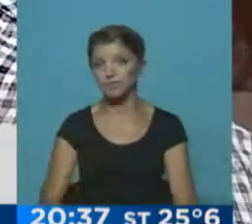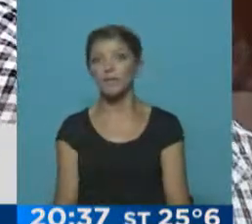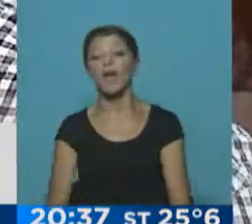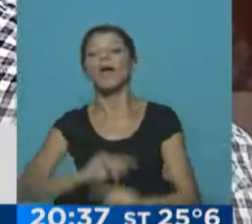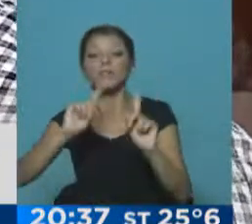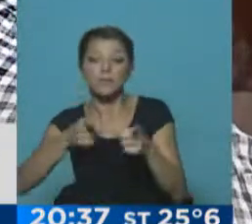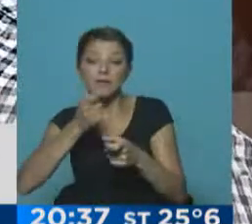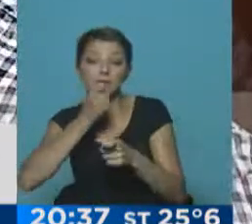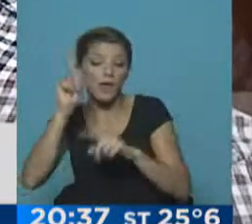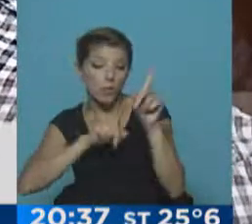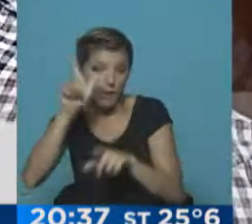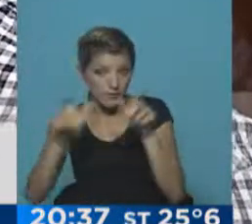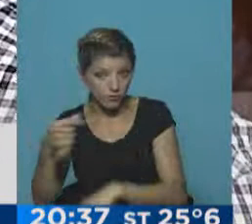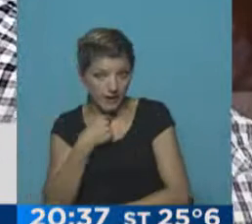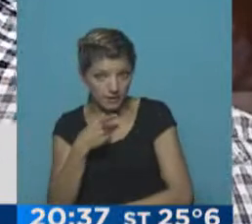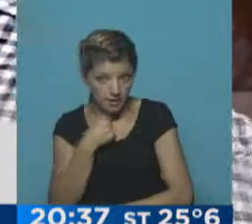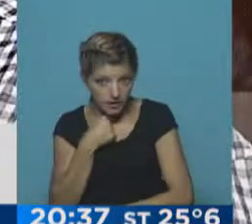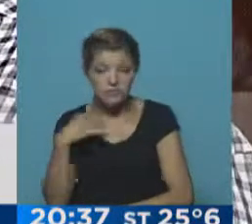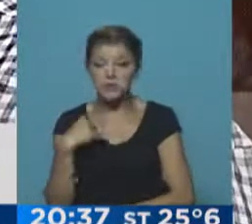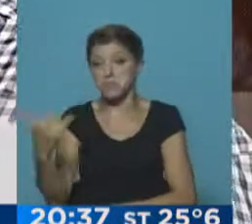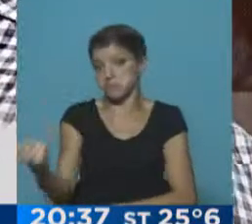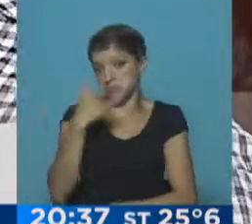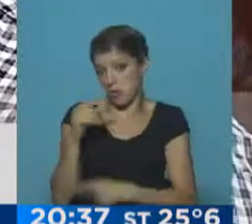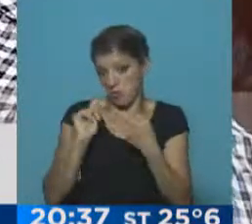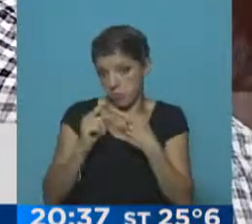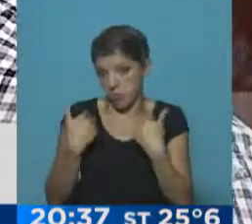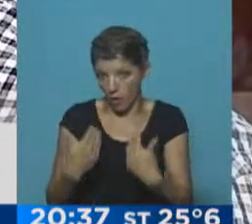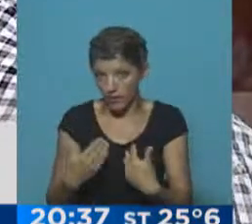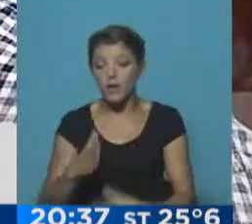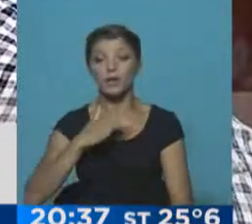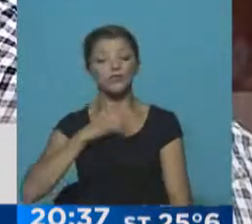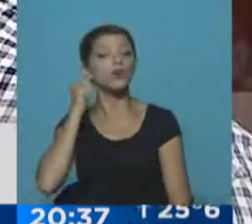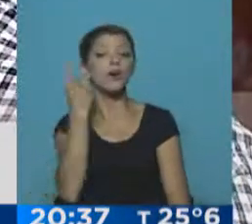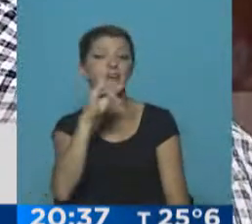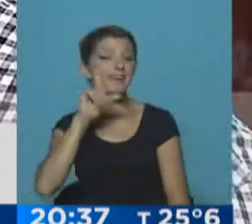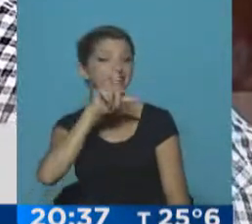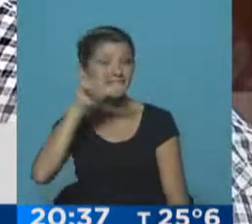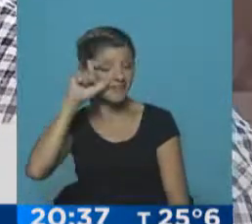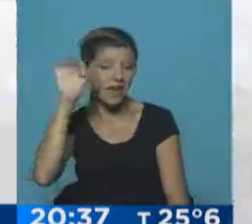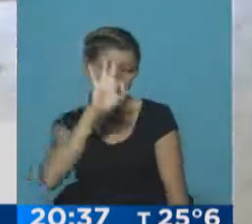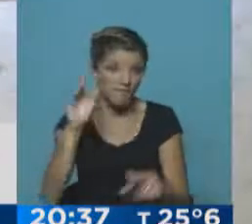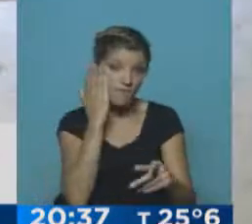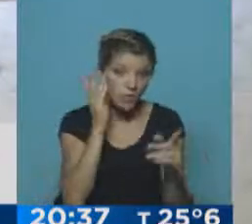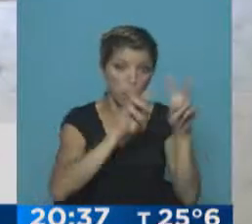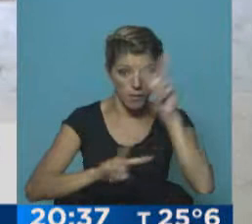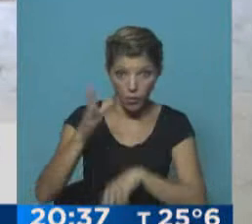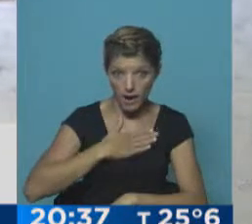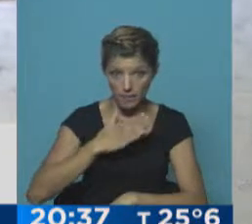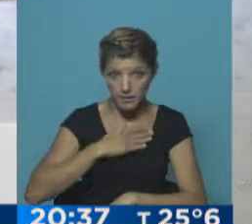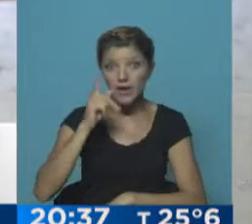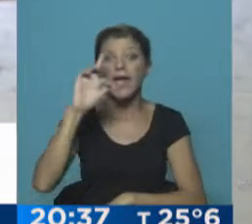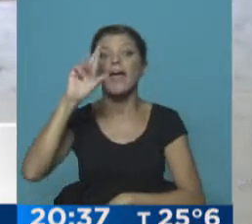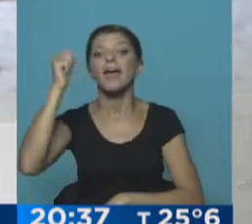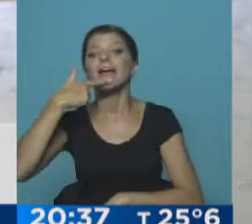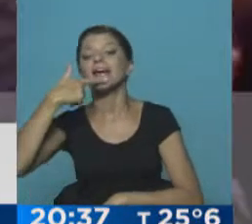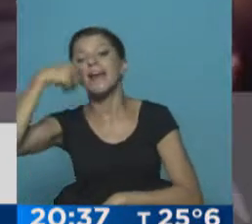algún local lo quiere, se comunica conmigo. Yo soy Guille Krasner en Facebook, o buscan en Facebook el blues local más vivo que nunca, para